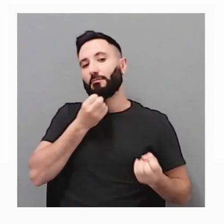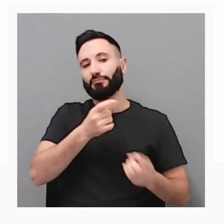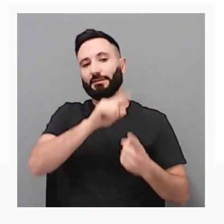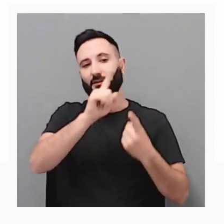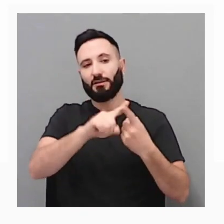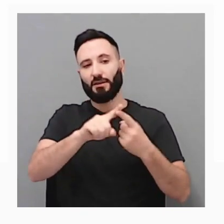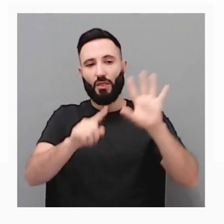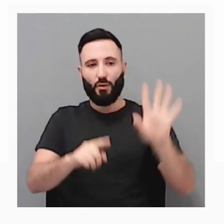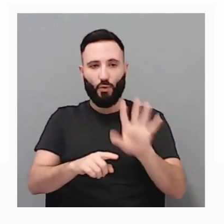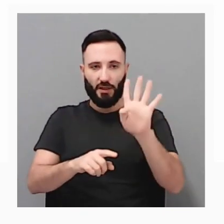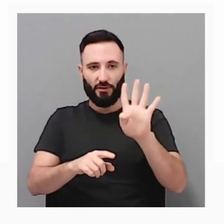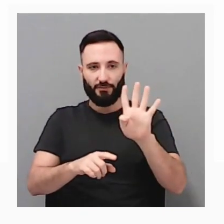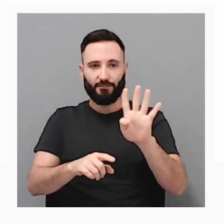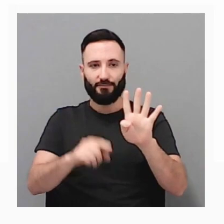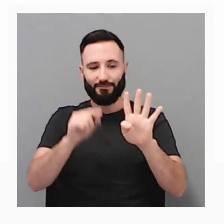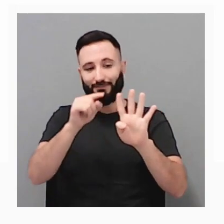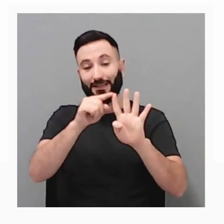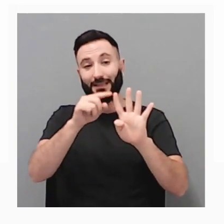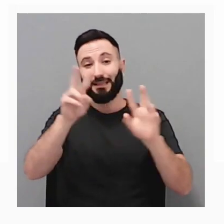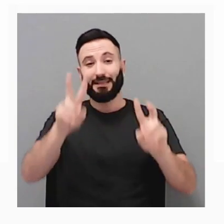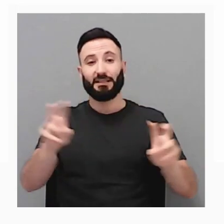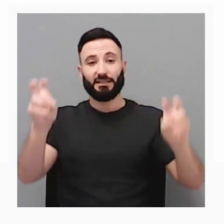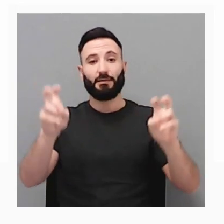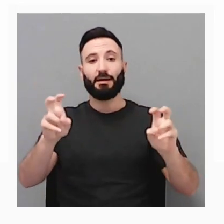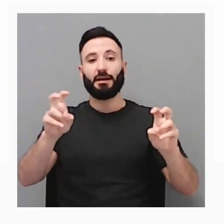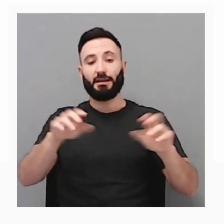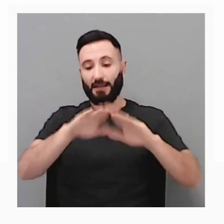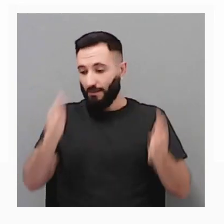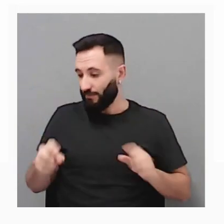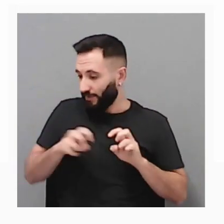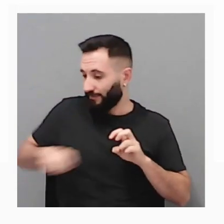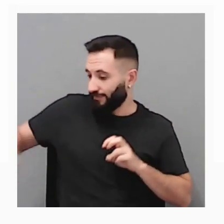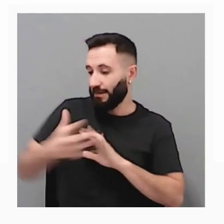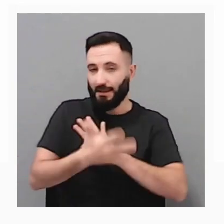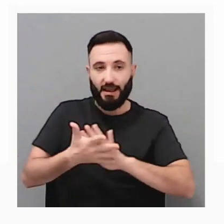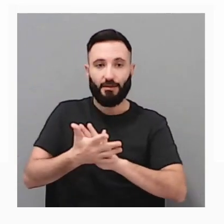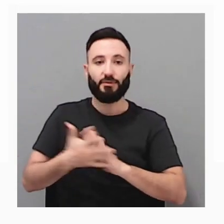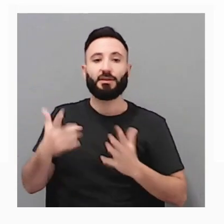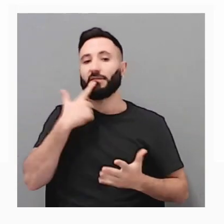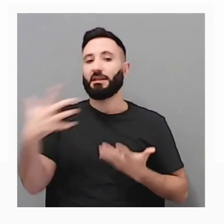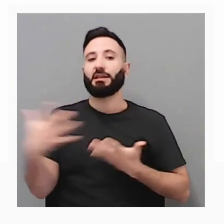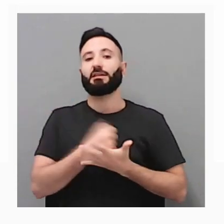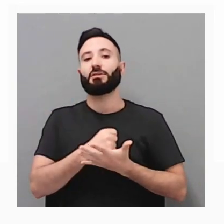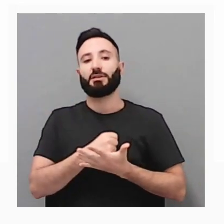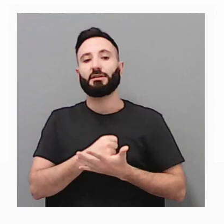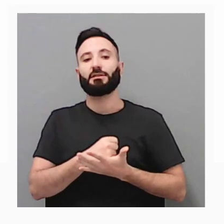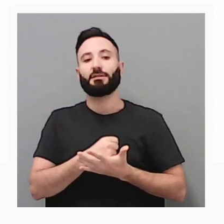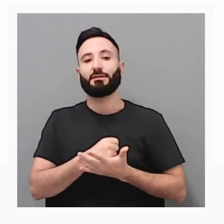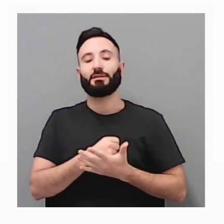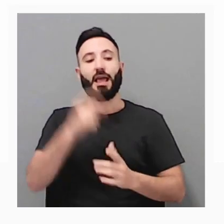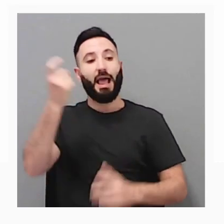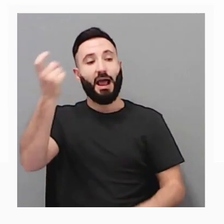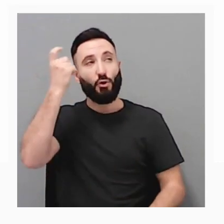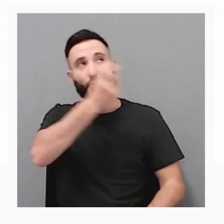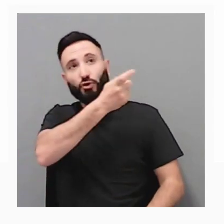4, que es el tema de nuestra mesa, que habla de que una de las metas es de que todos los alumnos